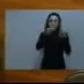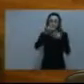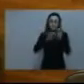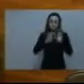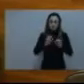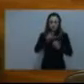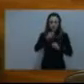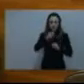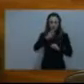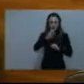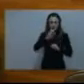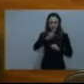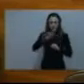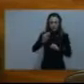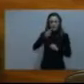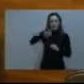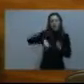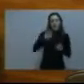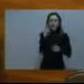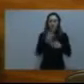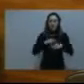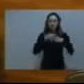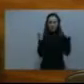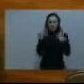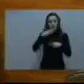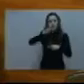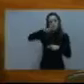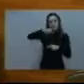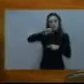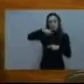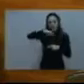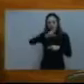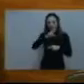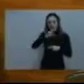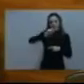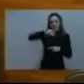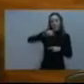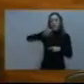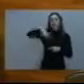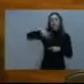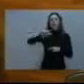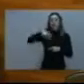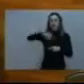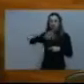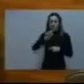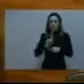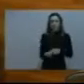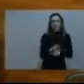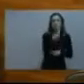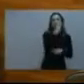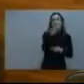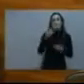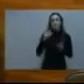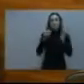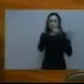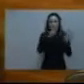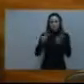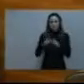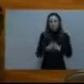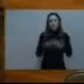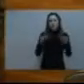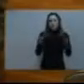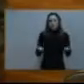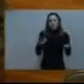Público Veneranda Manzano. Ha implicado a 40 alumnos y alumnas y a 22 profesores. O también ha sido muy relevante la formación al